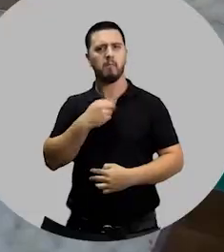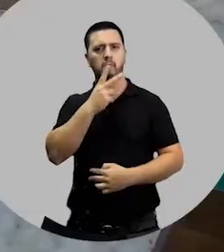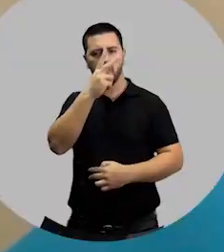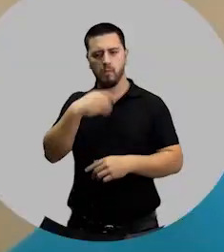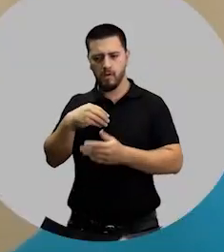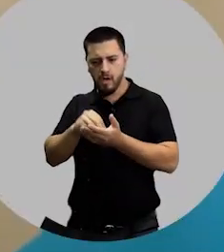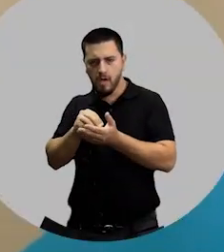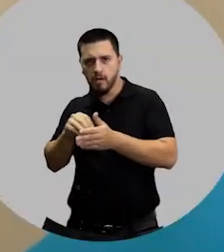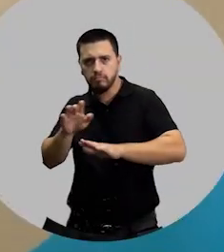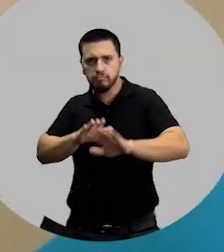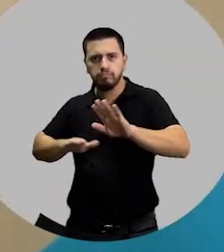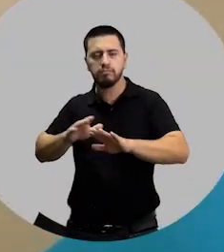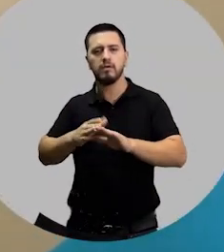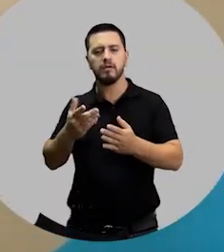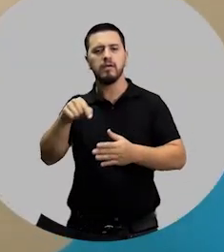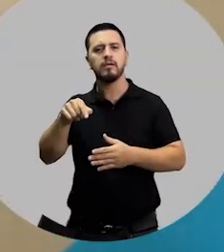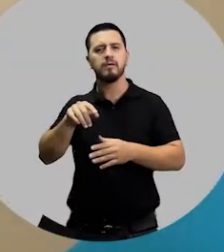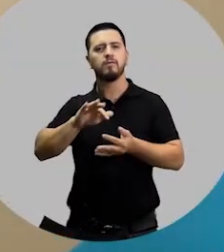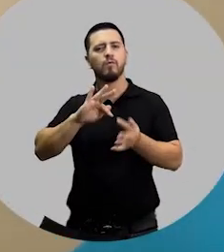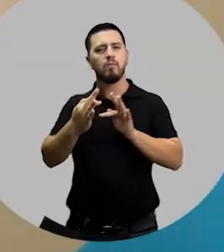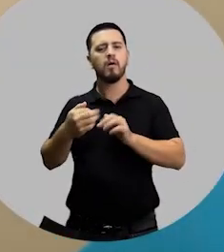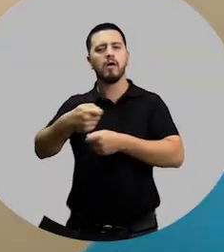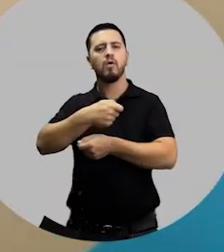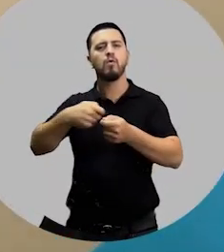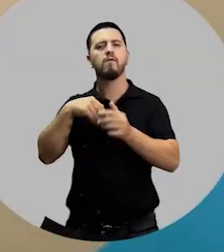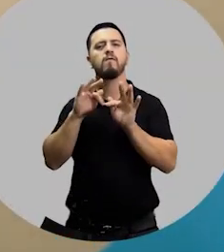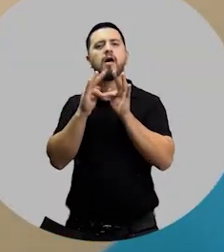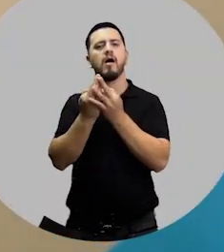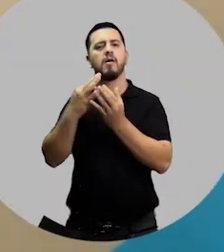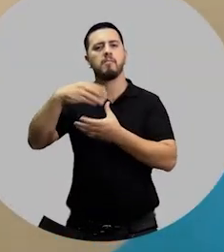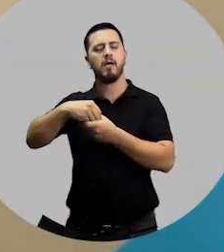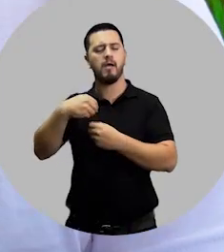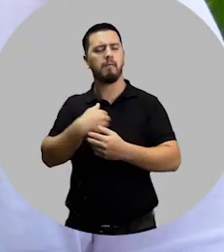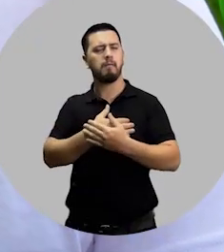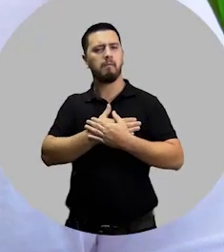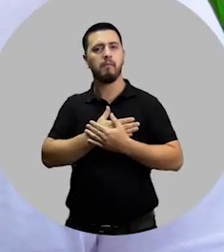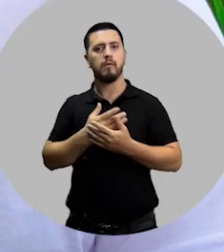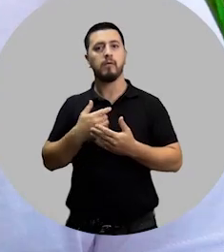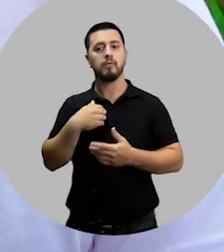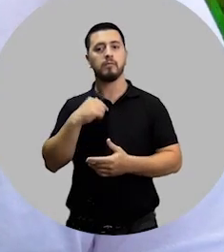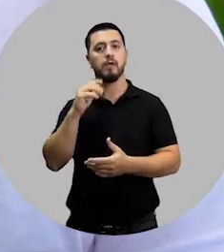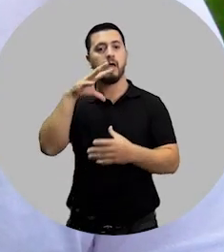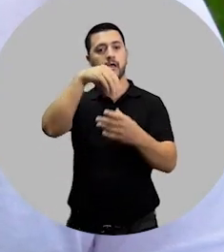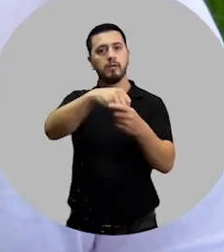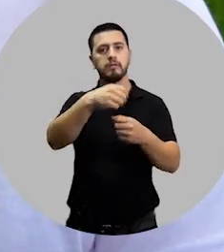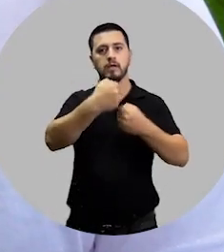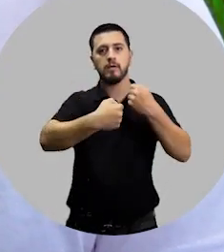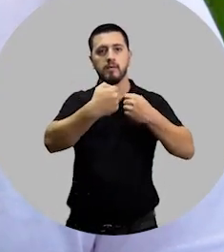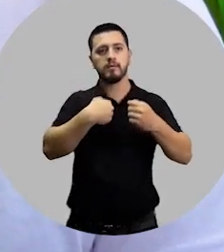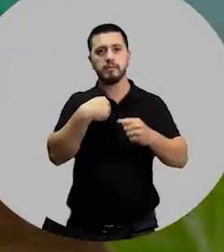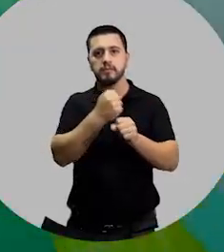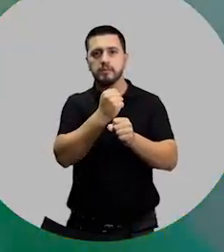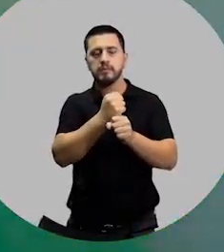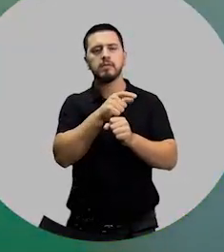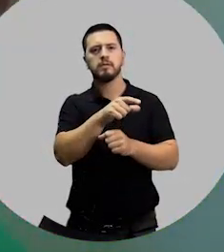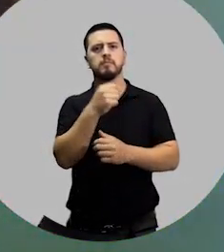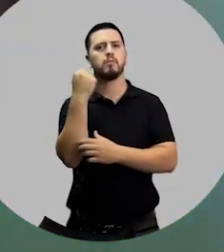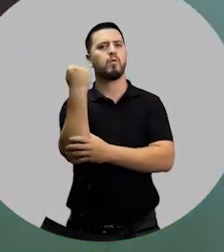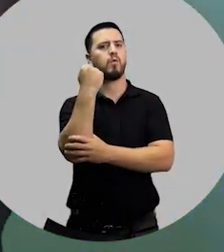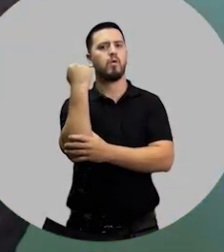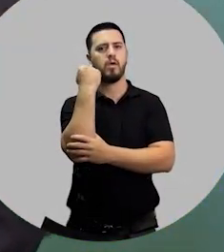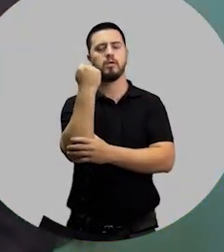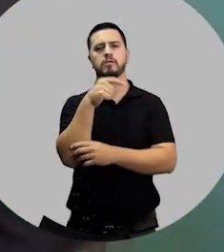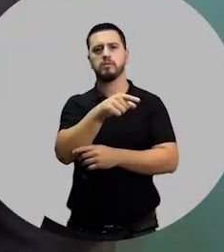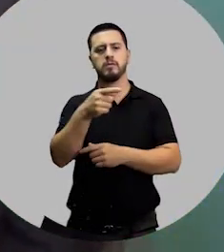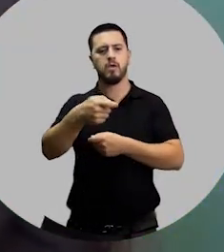ya habíamos dicho en el programa, un emprendimiento familiar que nos apasiona y trabajar con las plantas para nosotros es un pasatiempo importante, aparte